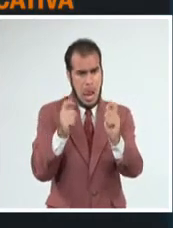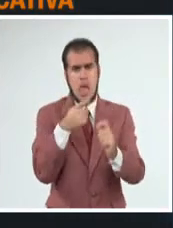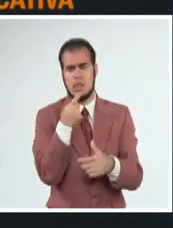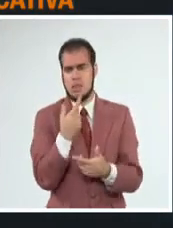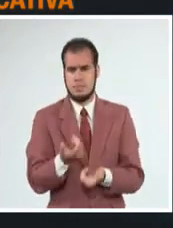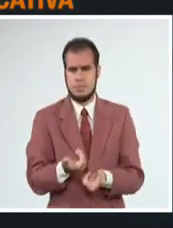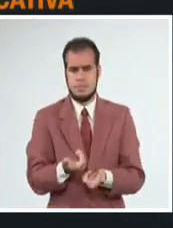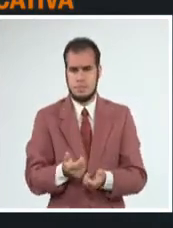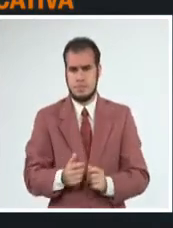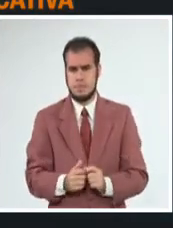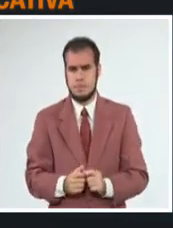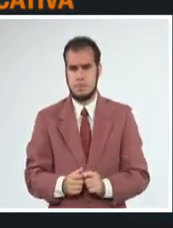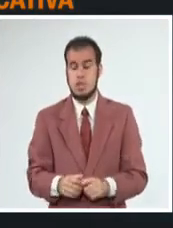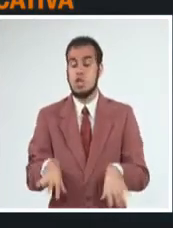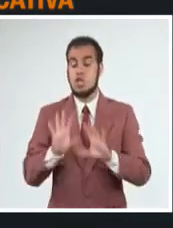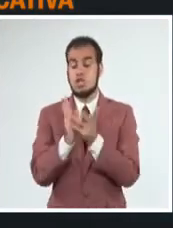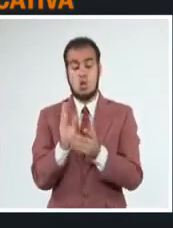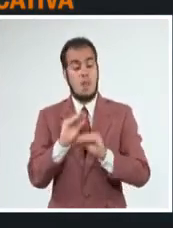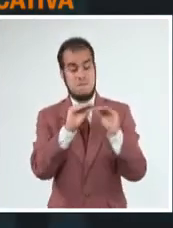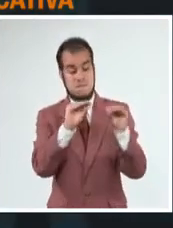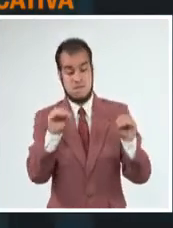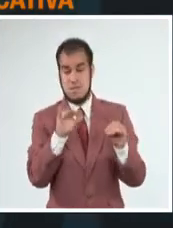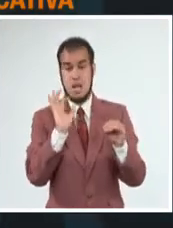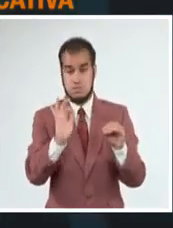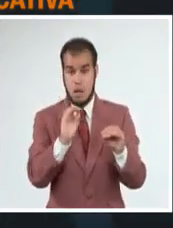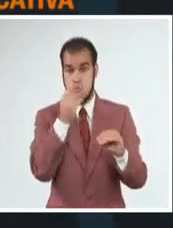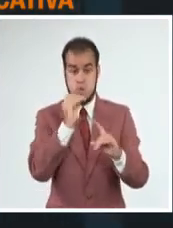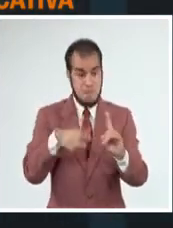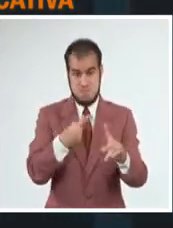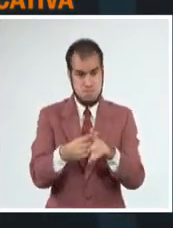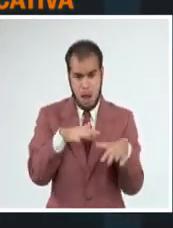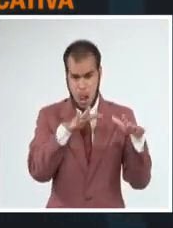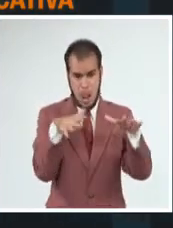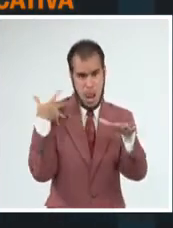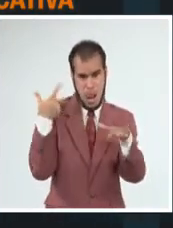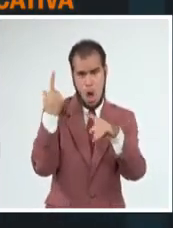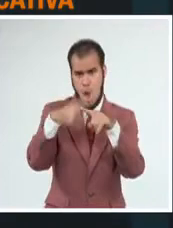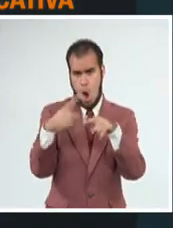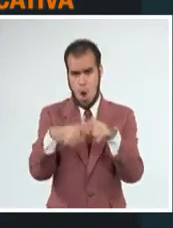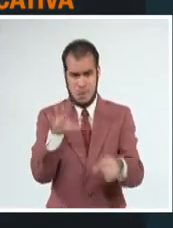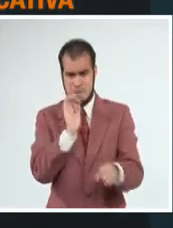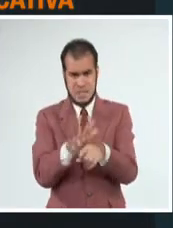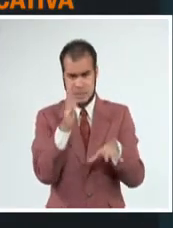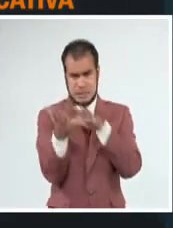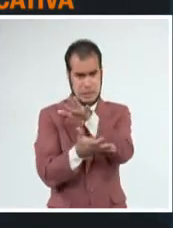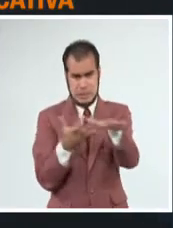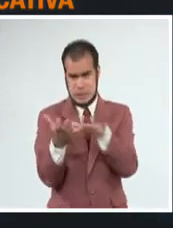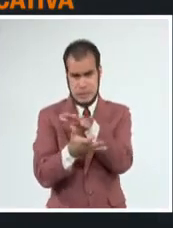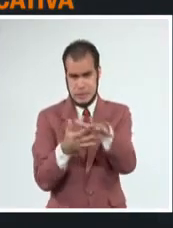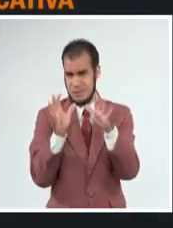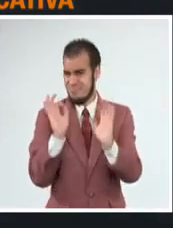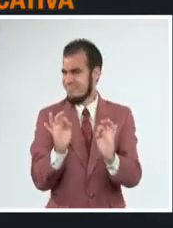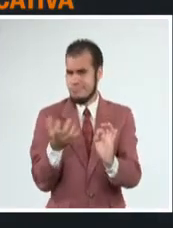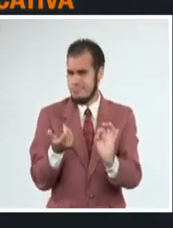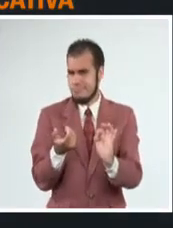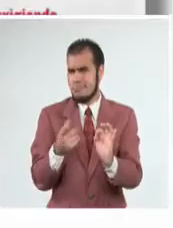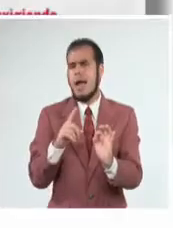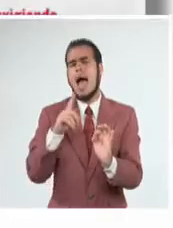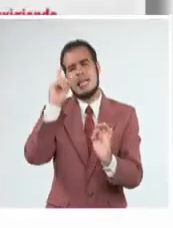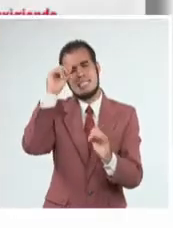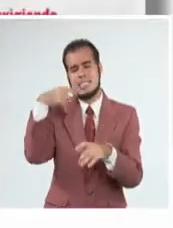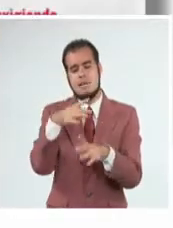La convocatoria a sumarse a las manifestaciones y la incitación a disturbios utilizando la coartada de la sociedad civil